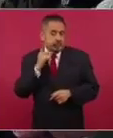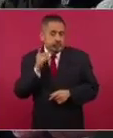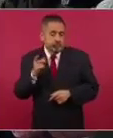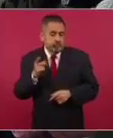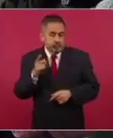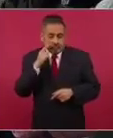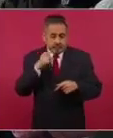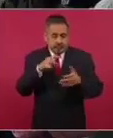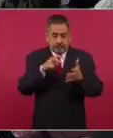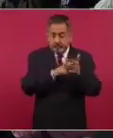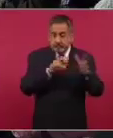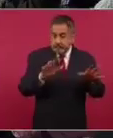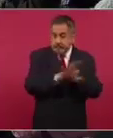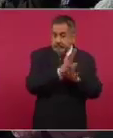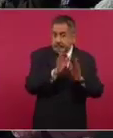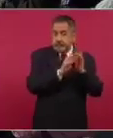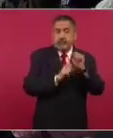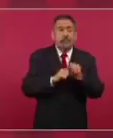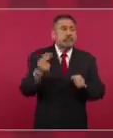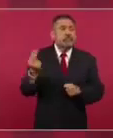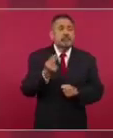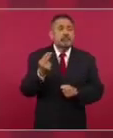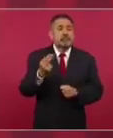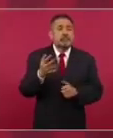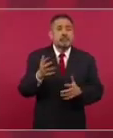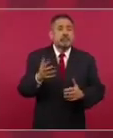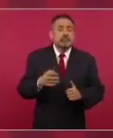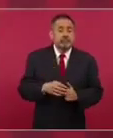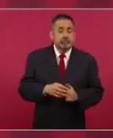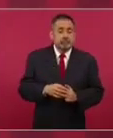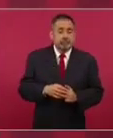para una reforma constitucional se requieren